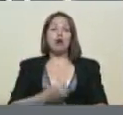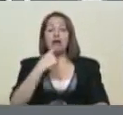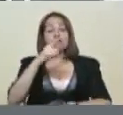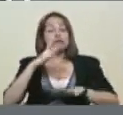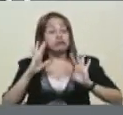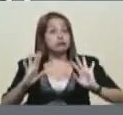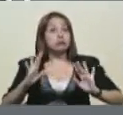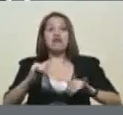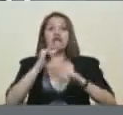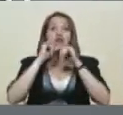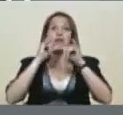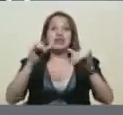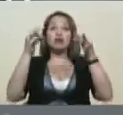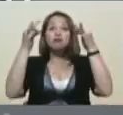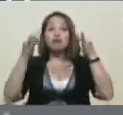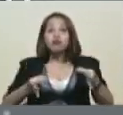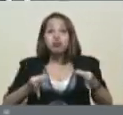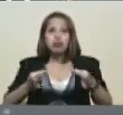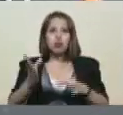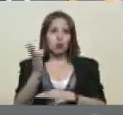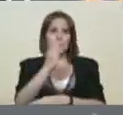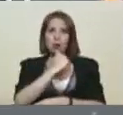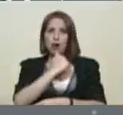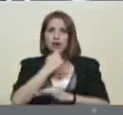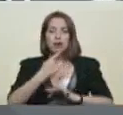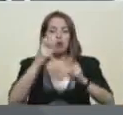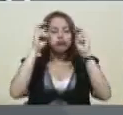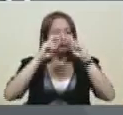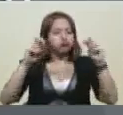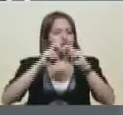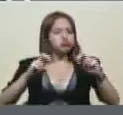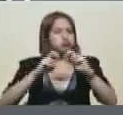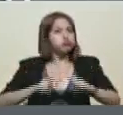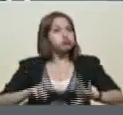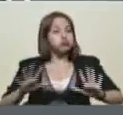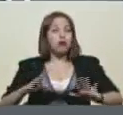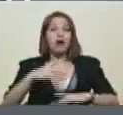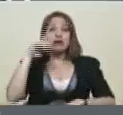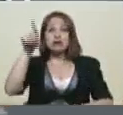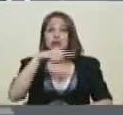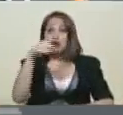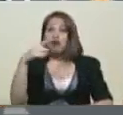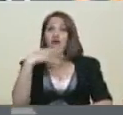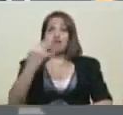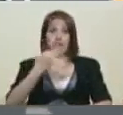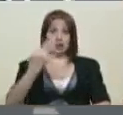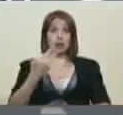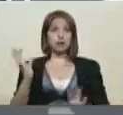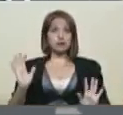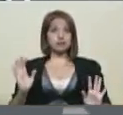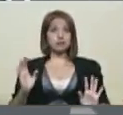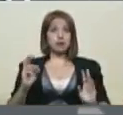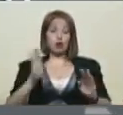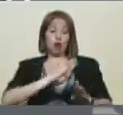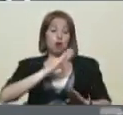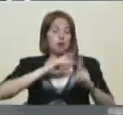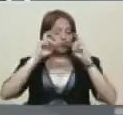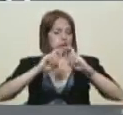estamos en este momento corroborando o descartando según el curso de la propia